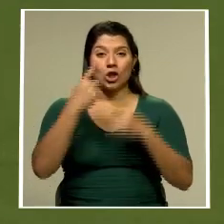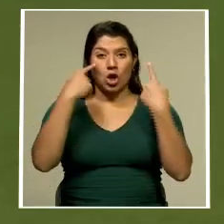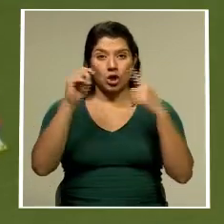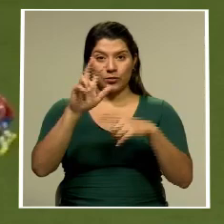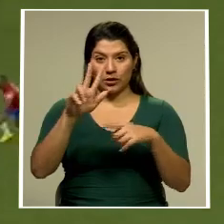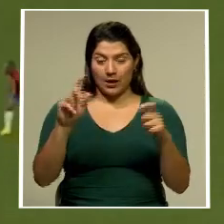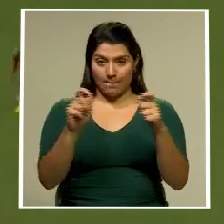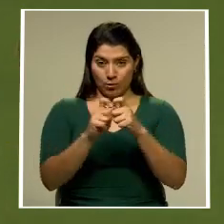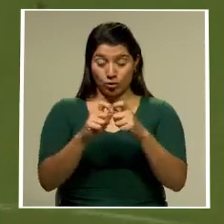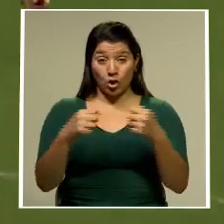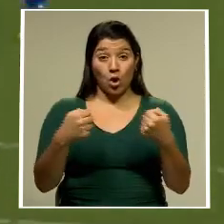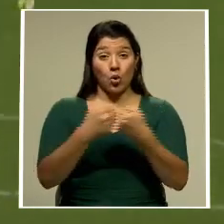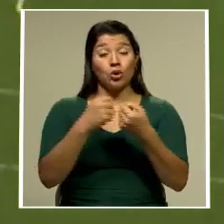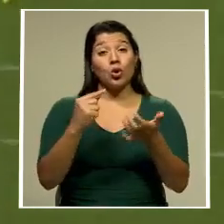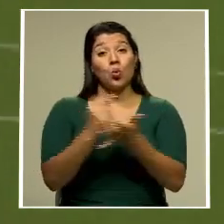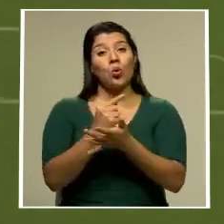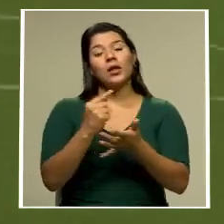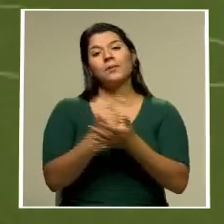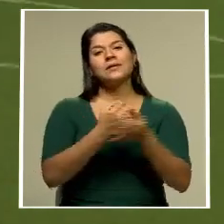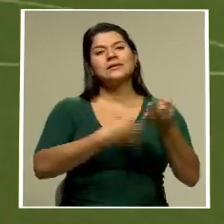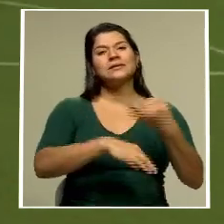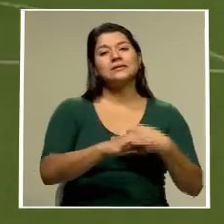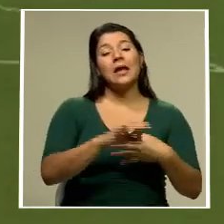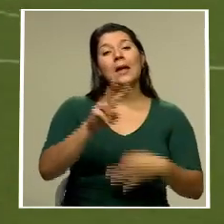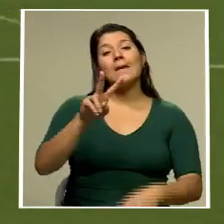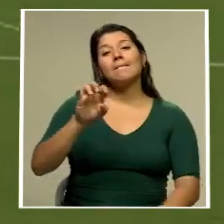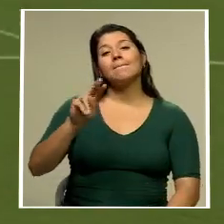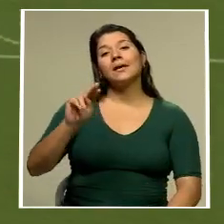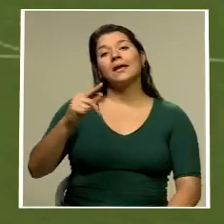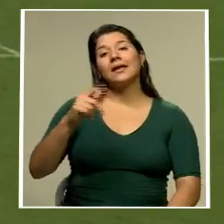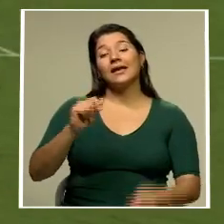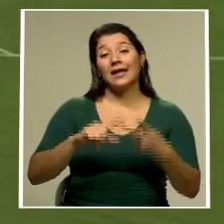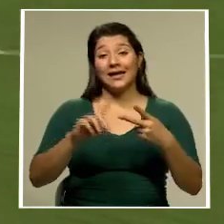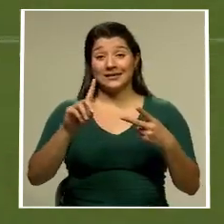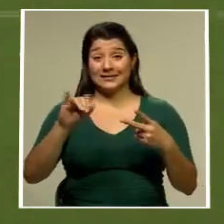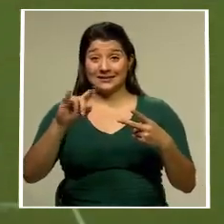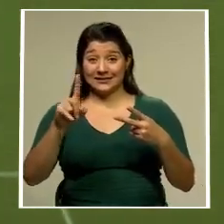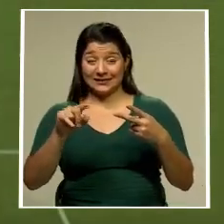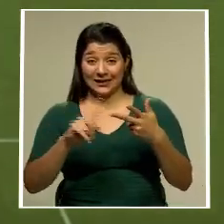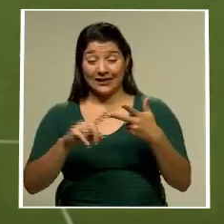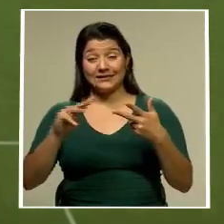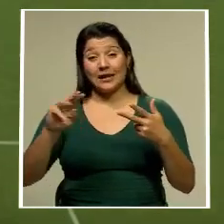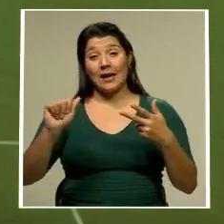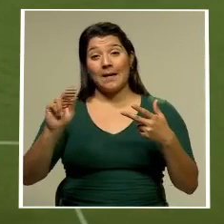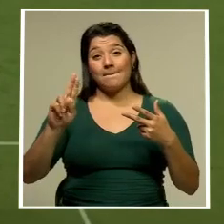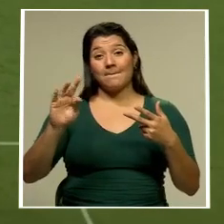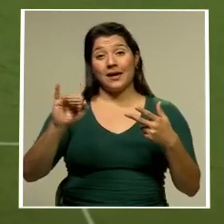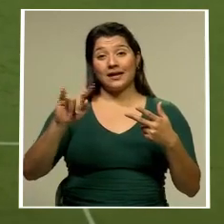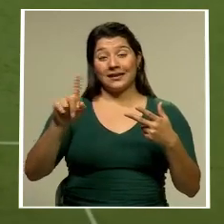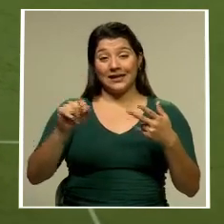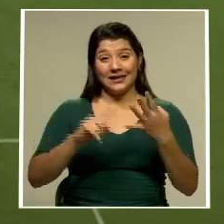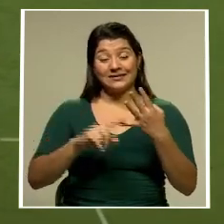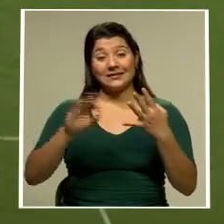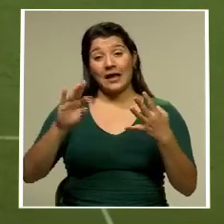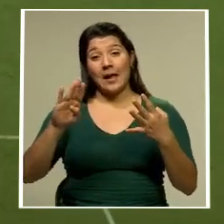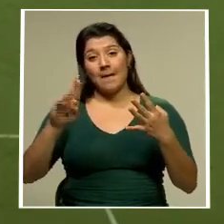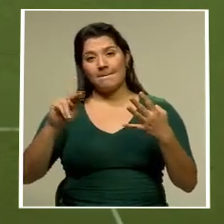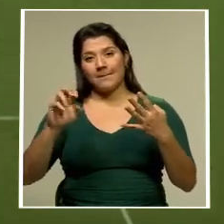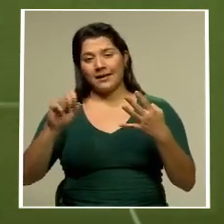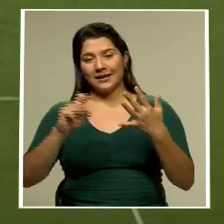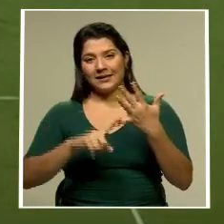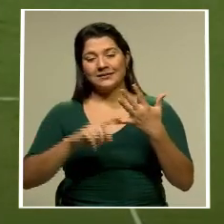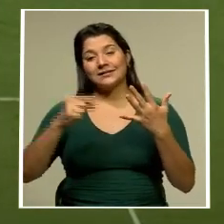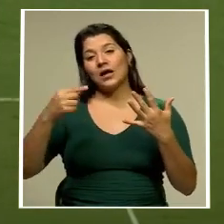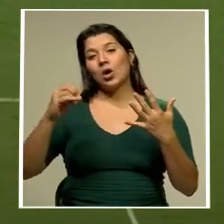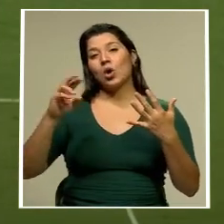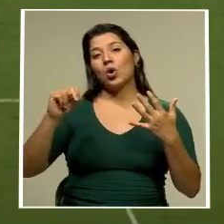puntos. Ante Guadalupe ingresaron de cambio Johan Menegas, Luis Díaz, Alonso Martínez, Jefferson Brenes y Giancarlo